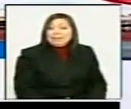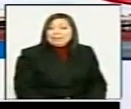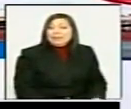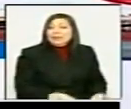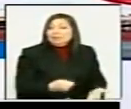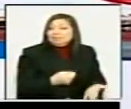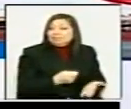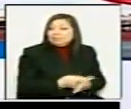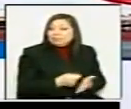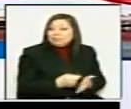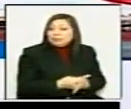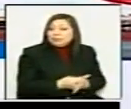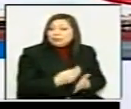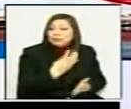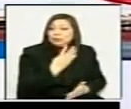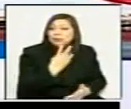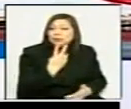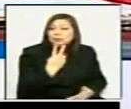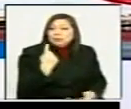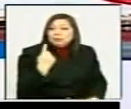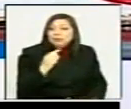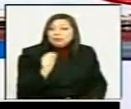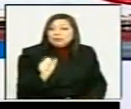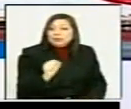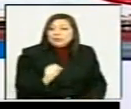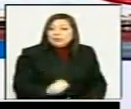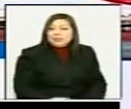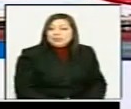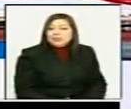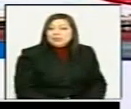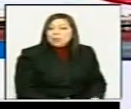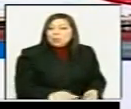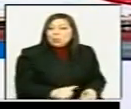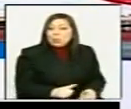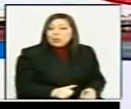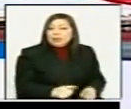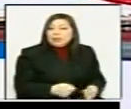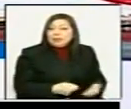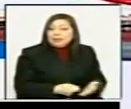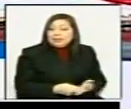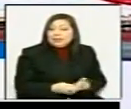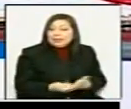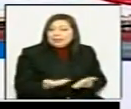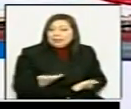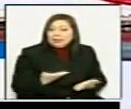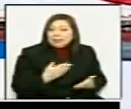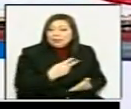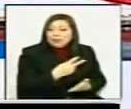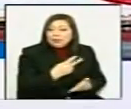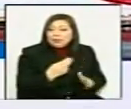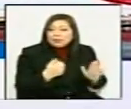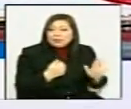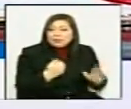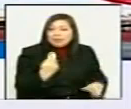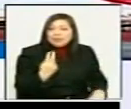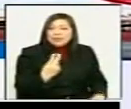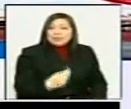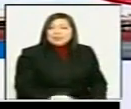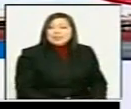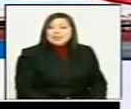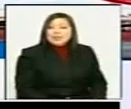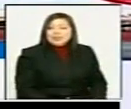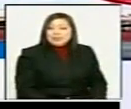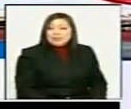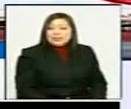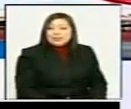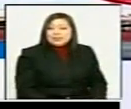pagar 42 millones de soles, cuando solamente correspondía a 262,